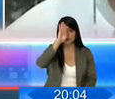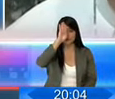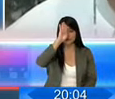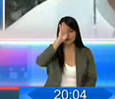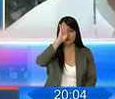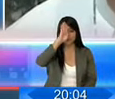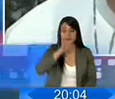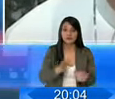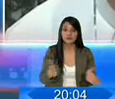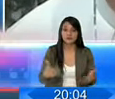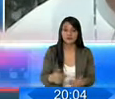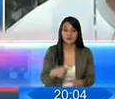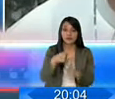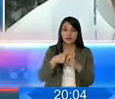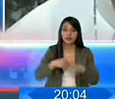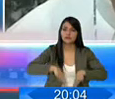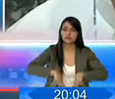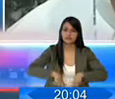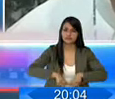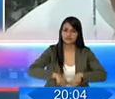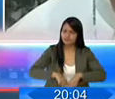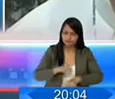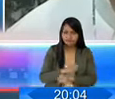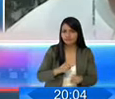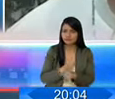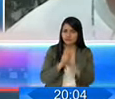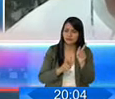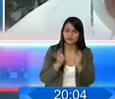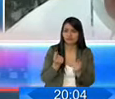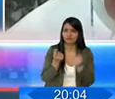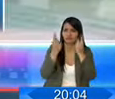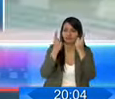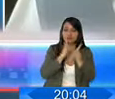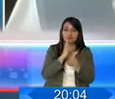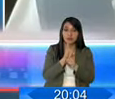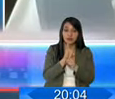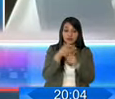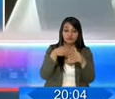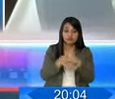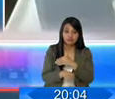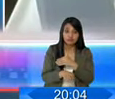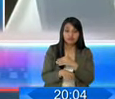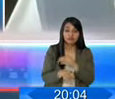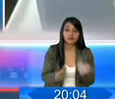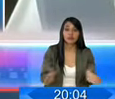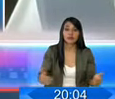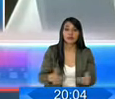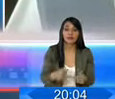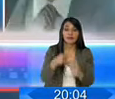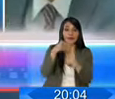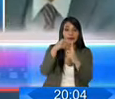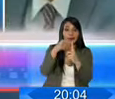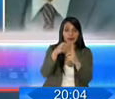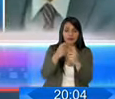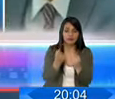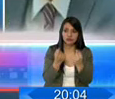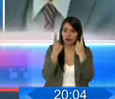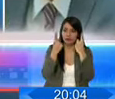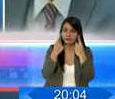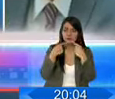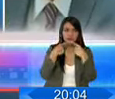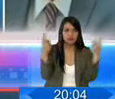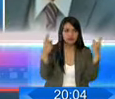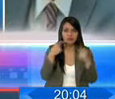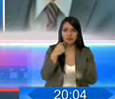de las declaraciones? Así es, María Fernanda, precisamente un cónclave realizado en el Vaticano. El Papa Francisco sorprendió con esta